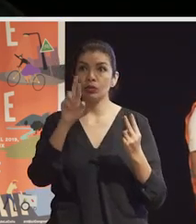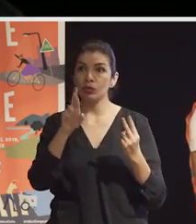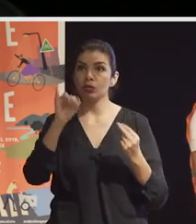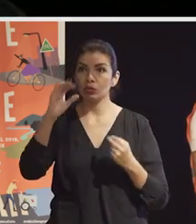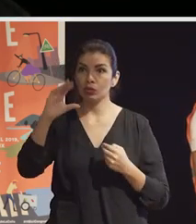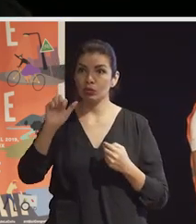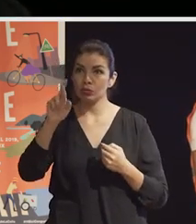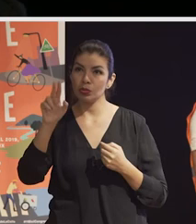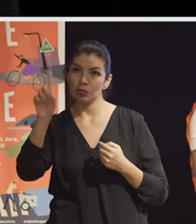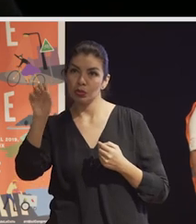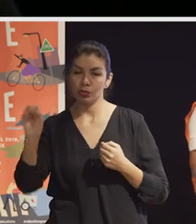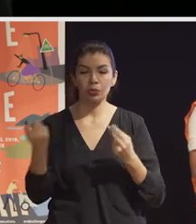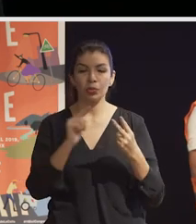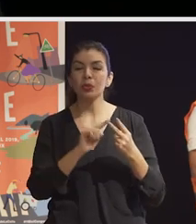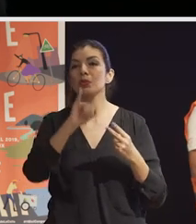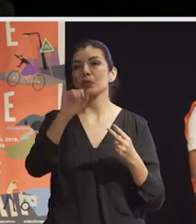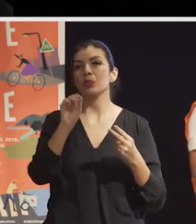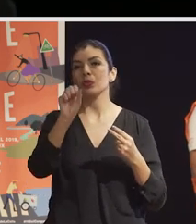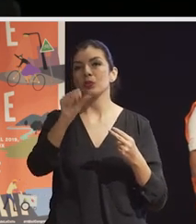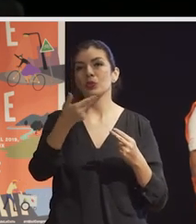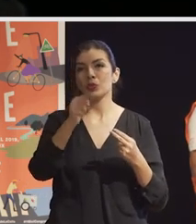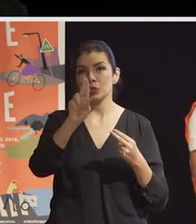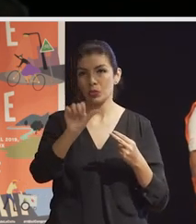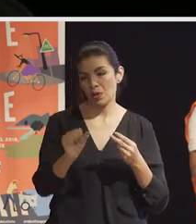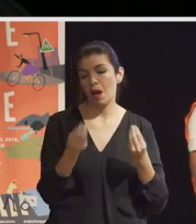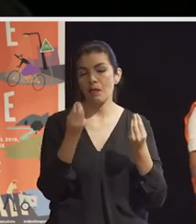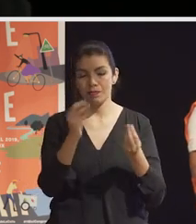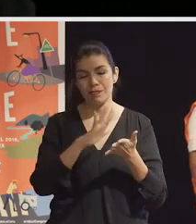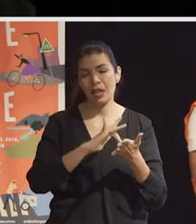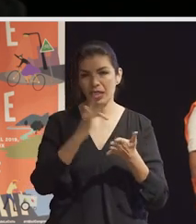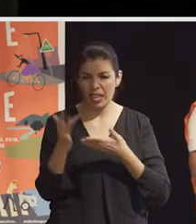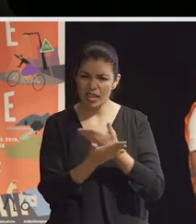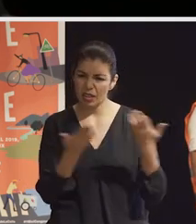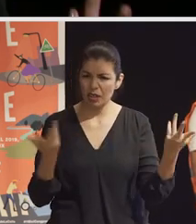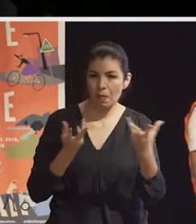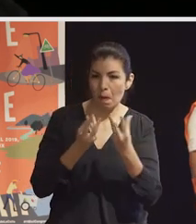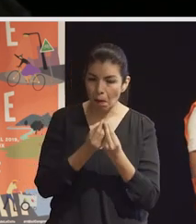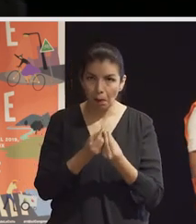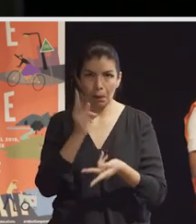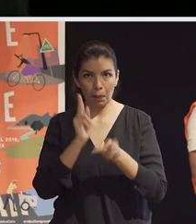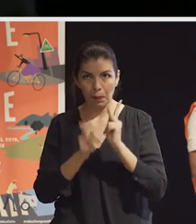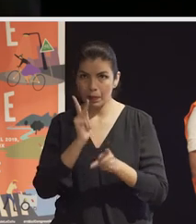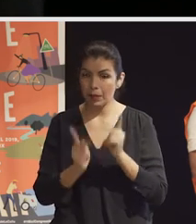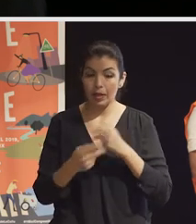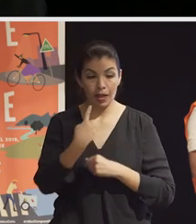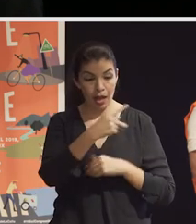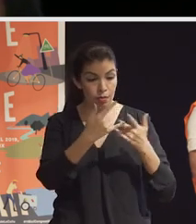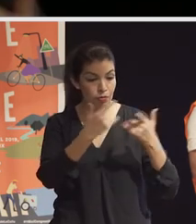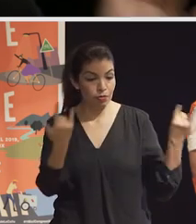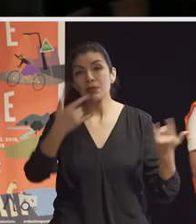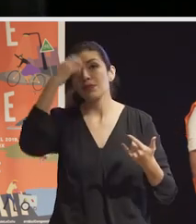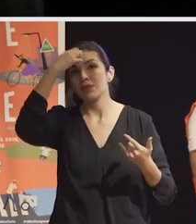trabajo de comunidad de crear todas estas preguntas y contarnos su experiencia para llevarnos la